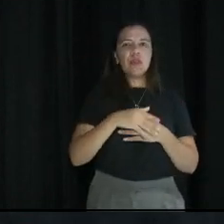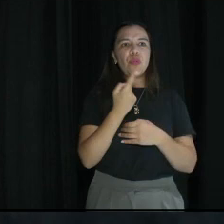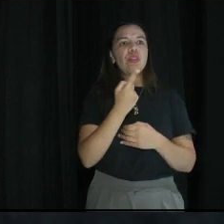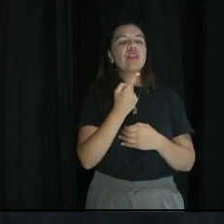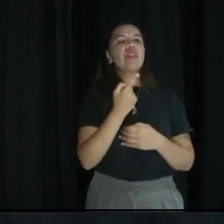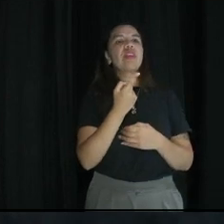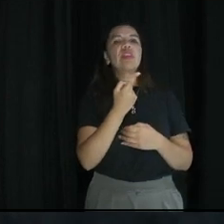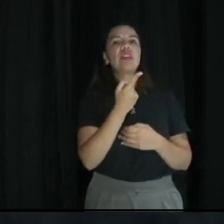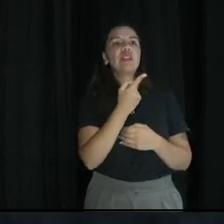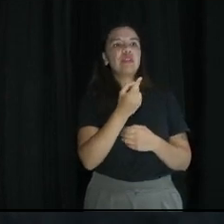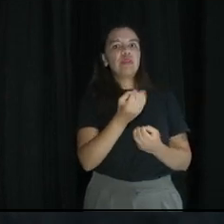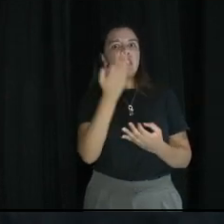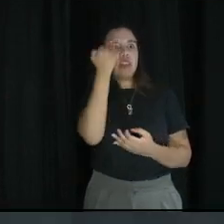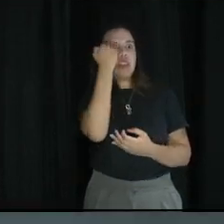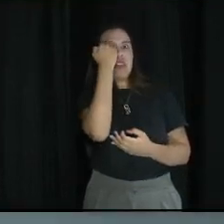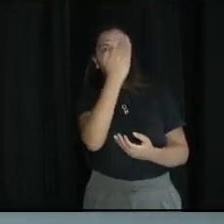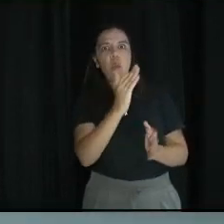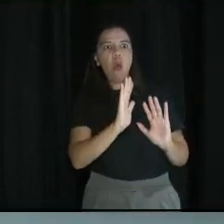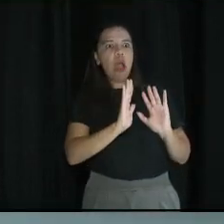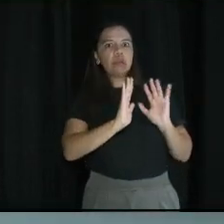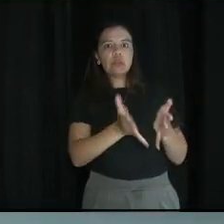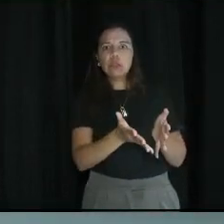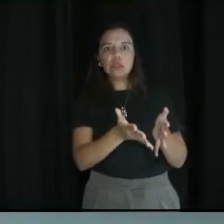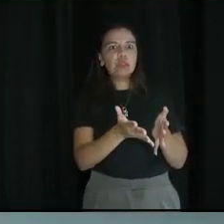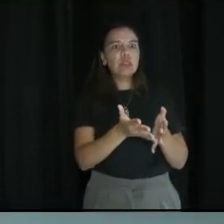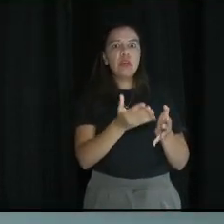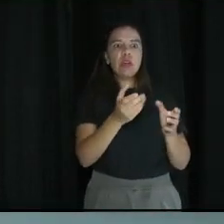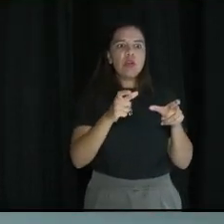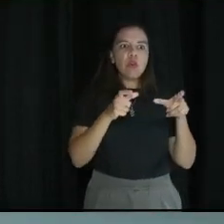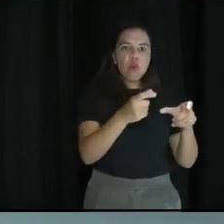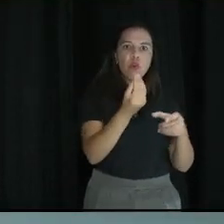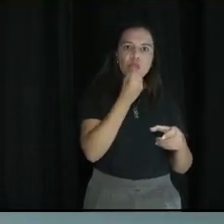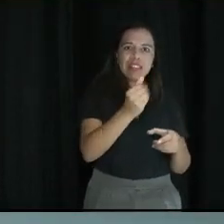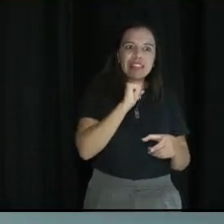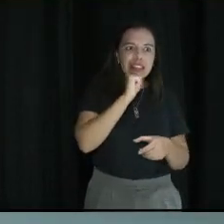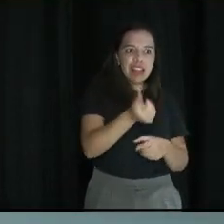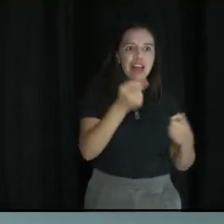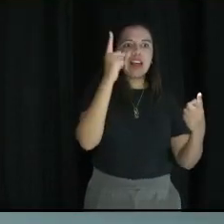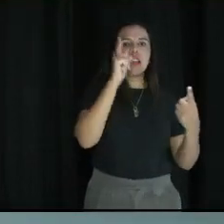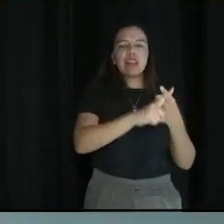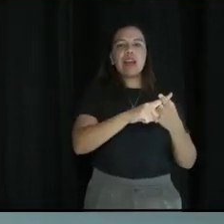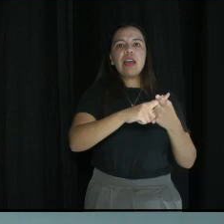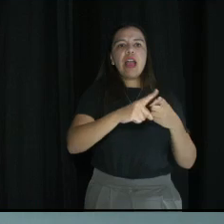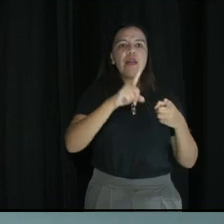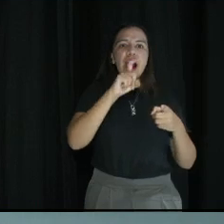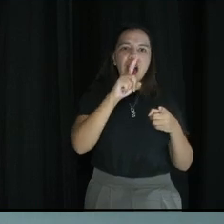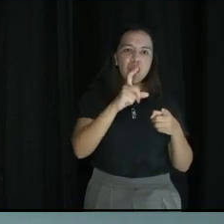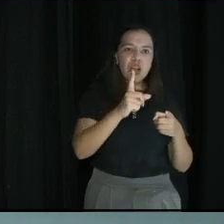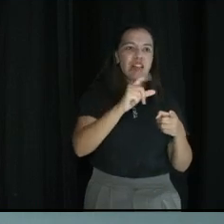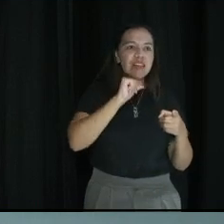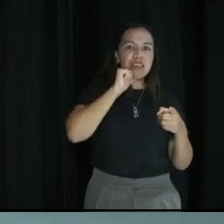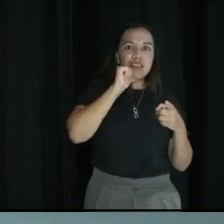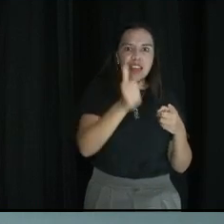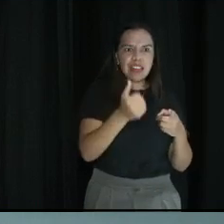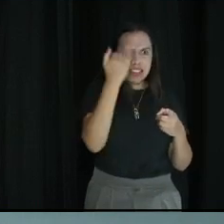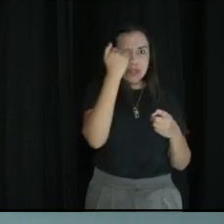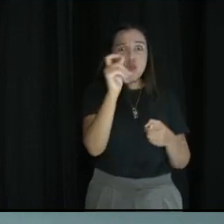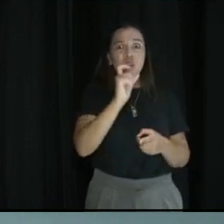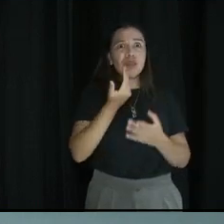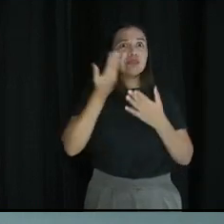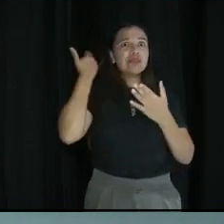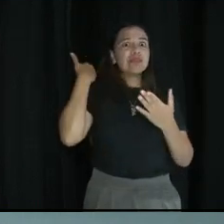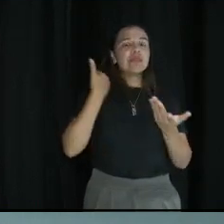sabíamos cuánto tenía ese animal sin comer y sin beber, porque básicamente